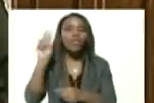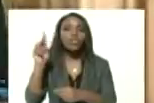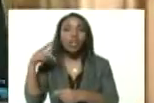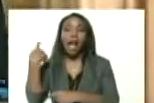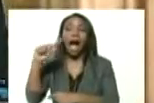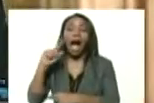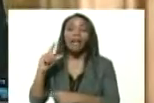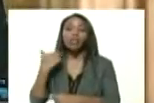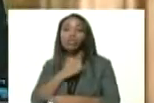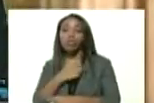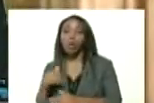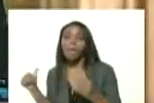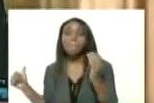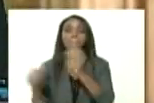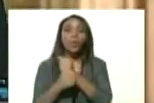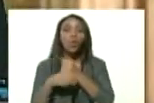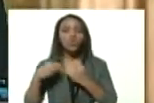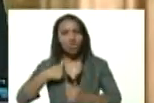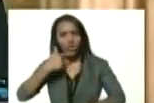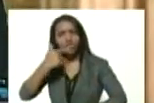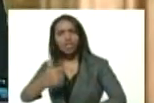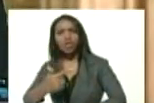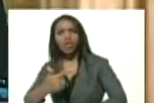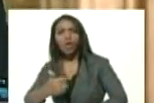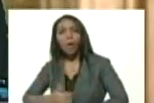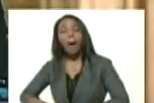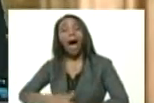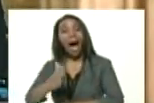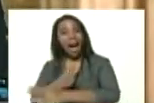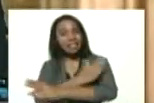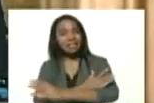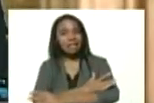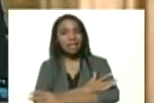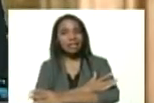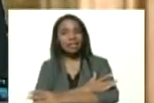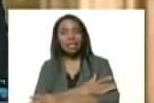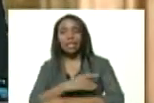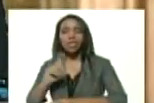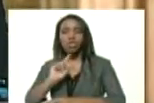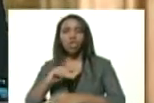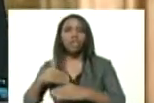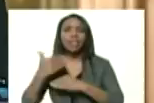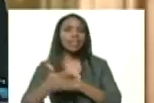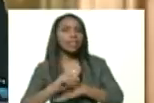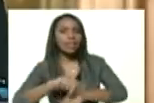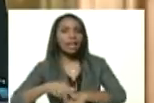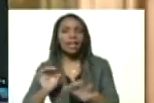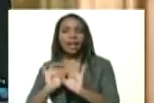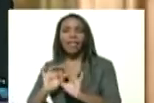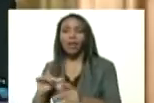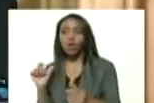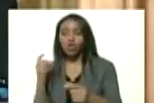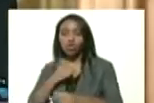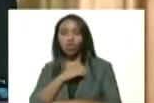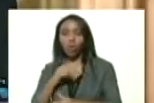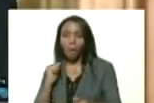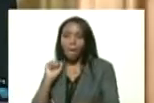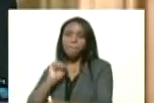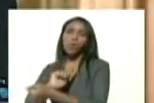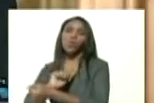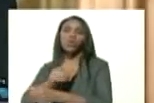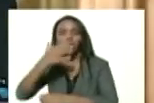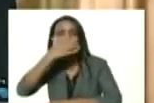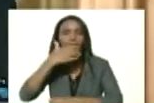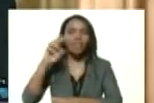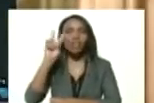tenemos que capturarlo y lo digo más temprano que tarde los vamos a capturar a los terroristas que están dentro de venezuela que